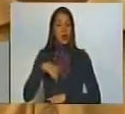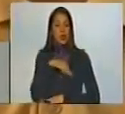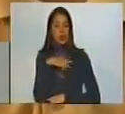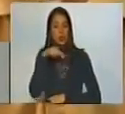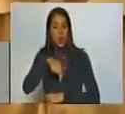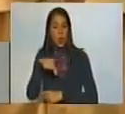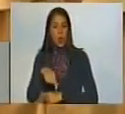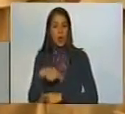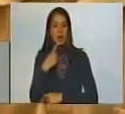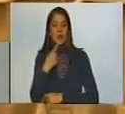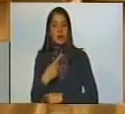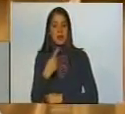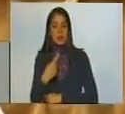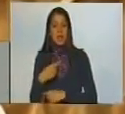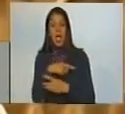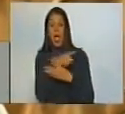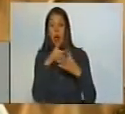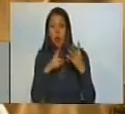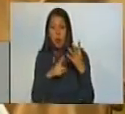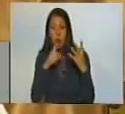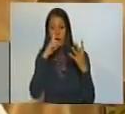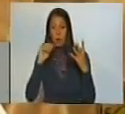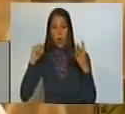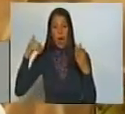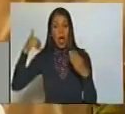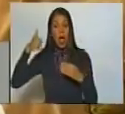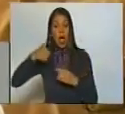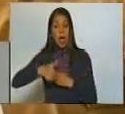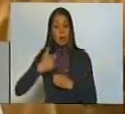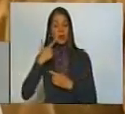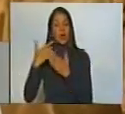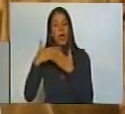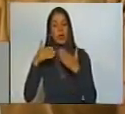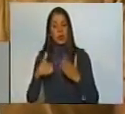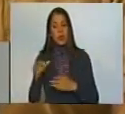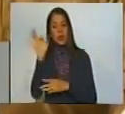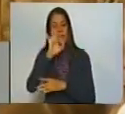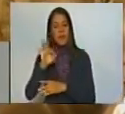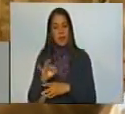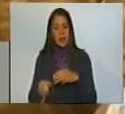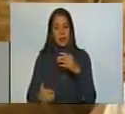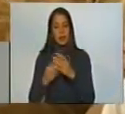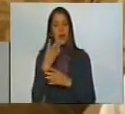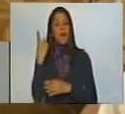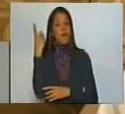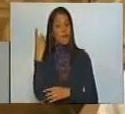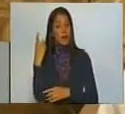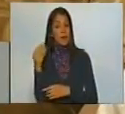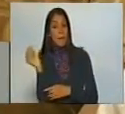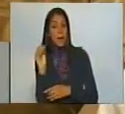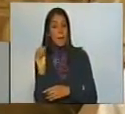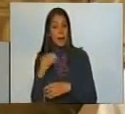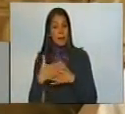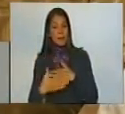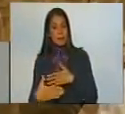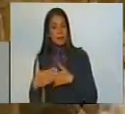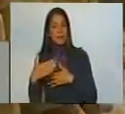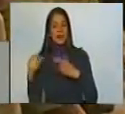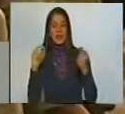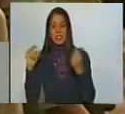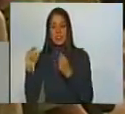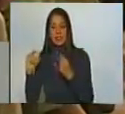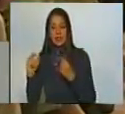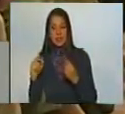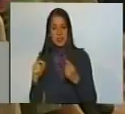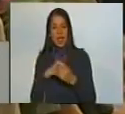decir que llevamos 4 años de la Federación Venezolana de Estudiantes de Educación Media y lo que viene. Y debatíamos también en